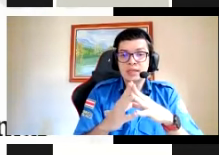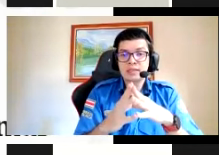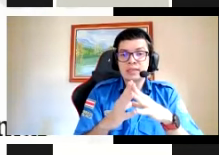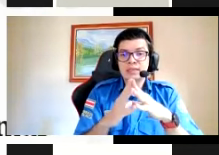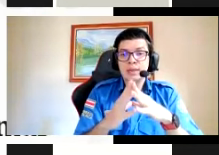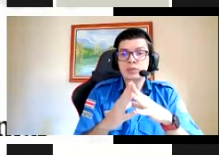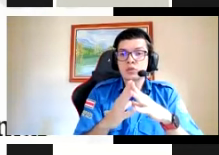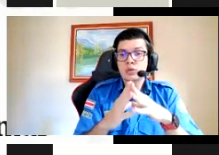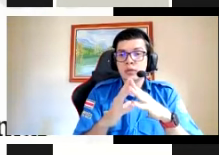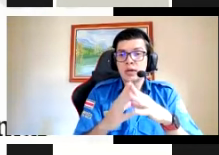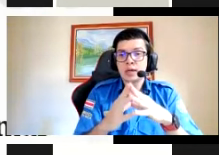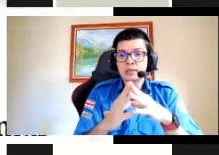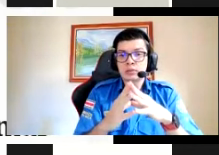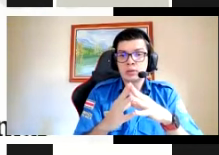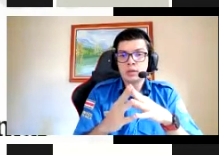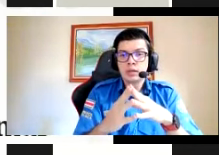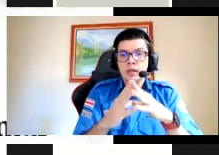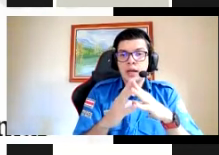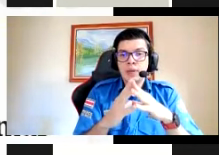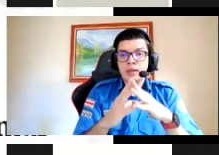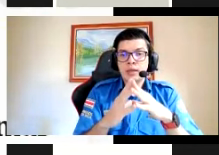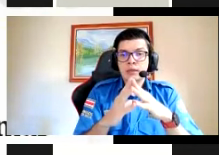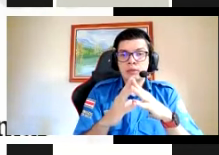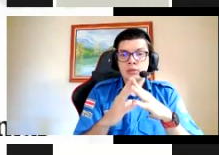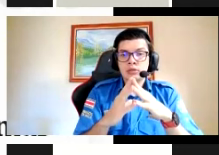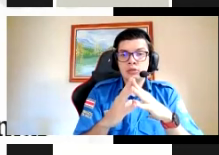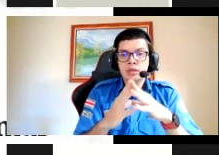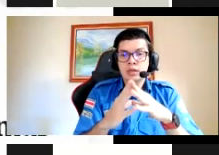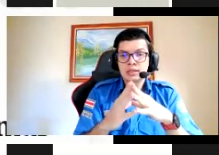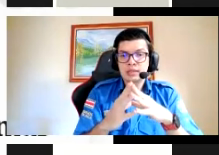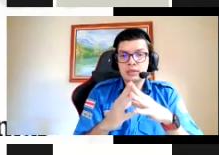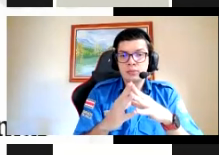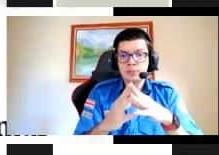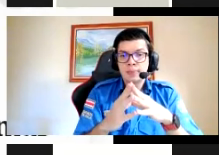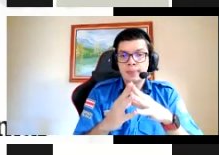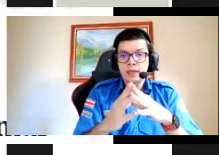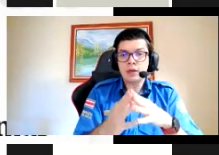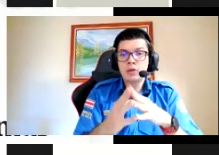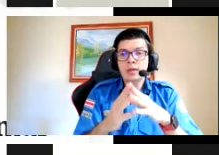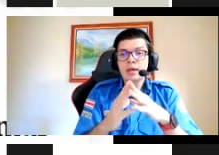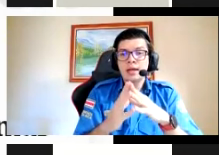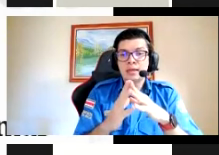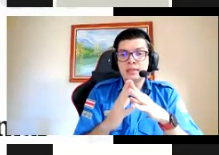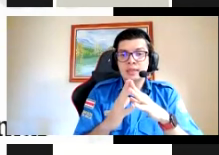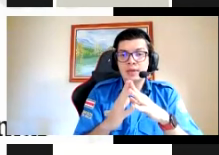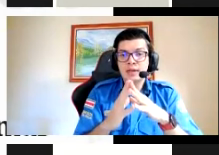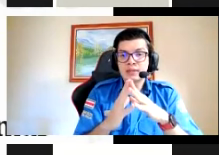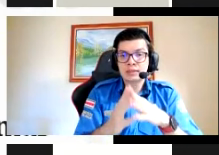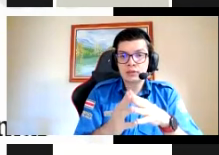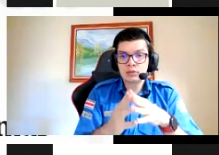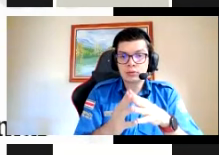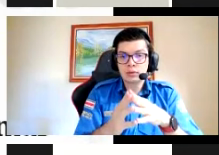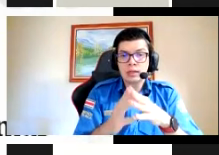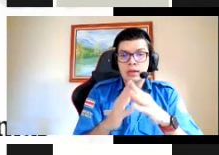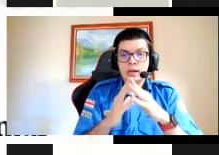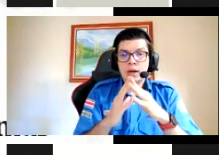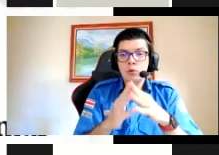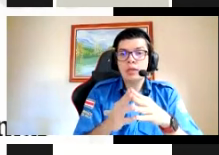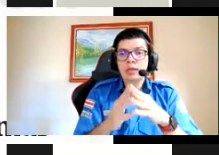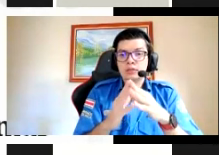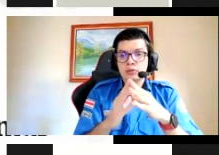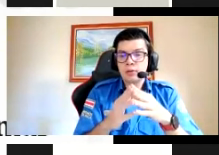decir es que estamos estudiando el caso. Lamenta Jordan Castillo, hijo de Ana Isabel Castillo,